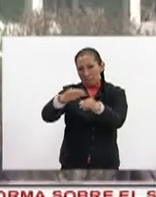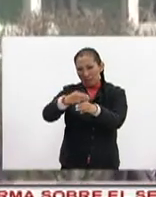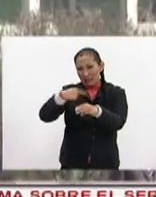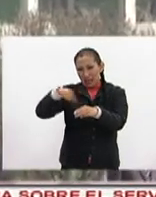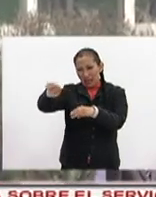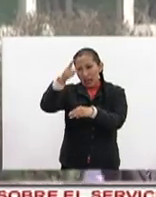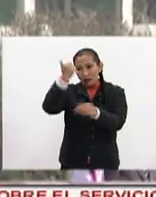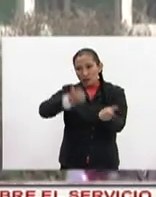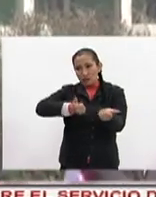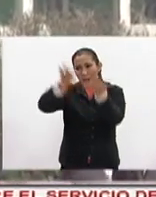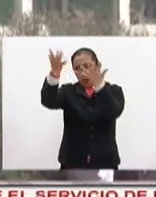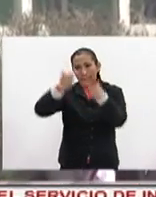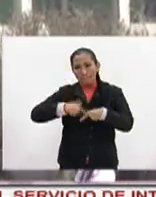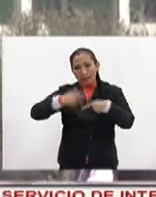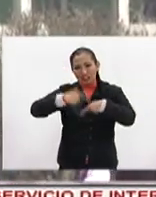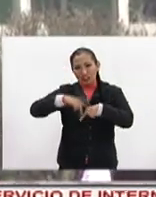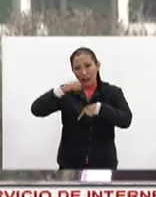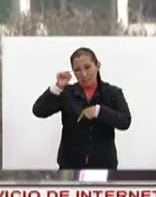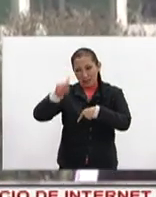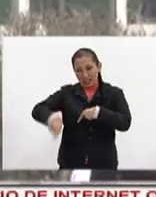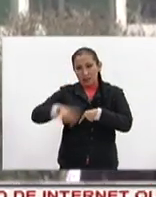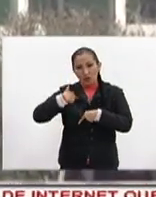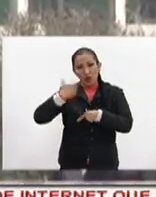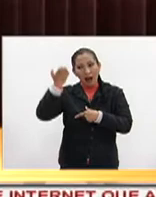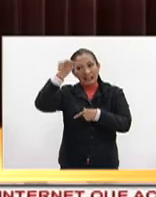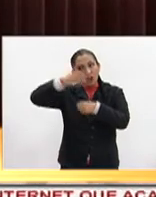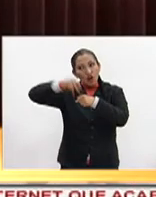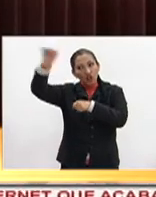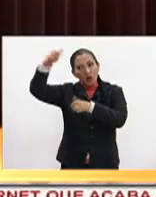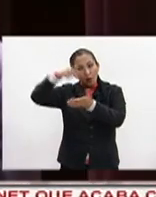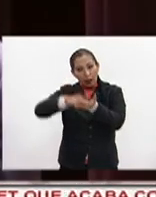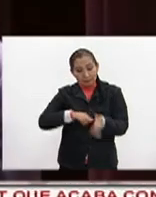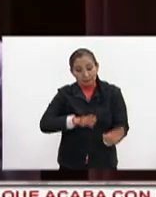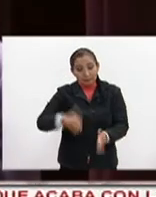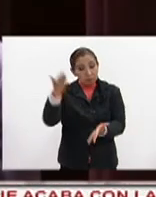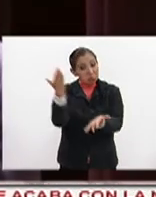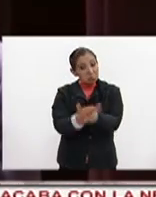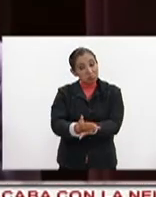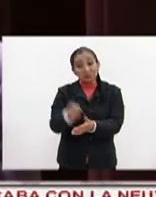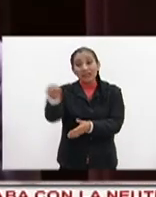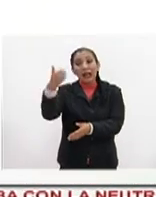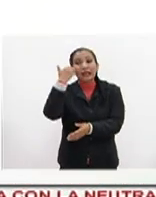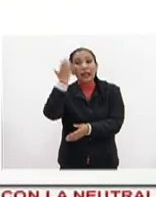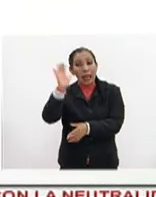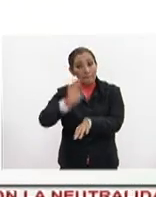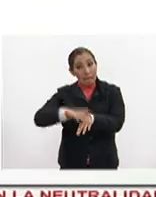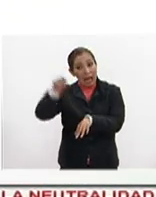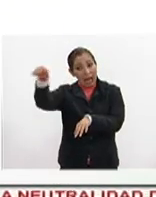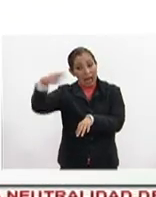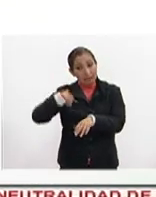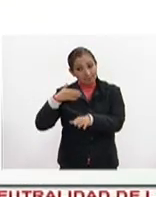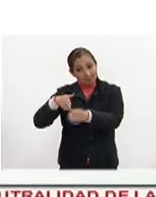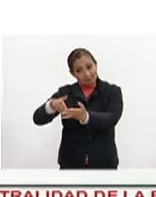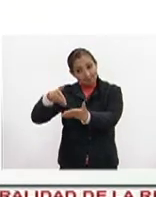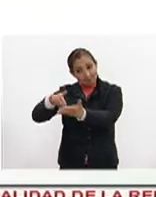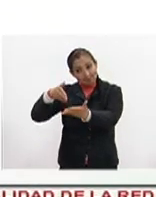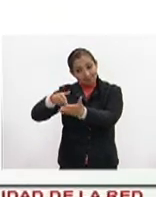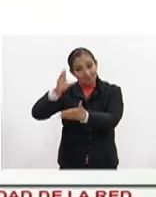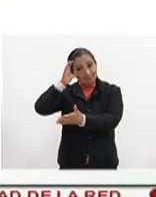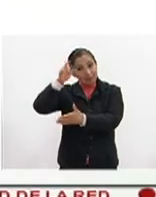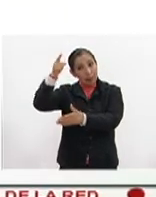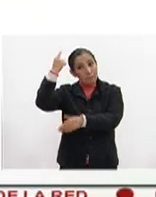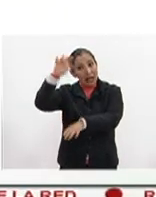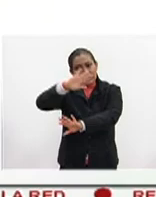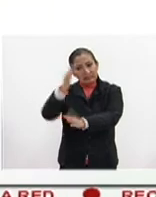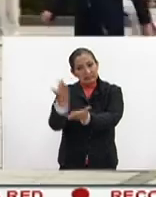en la transportación de trabajadores de esa nación al extranjero. Con ello se buscan incrementar la presión sobre Pyongyang a